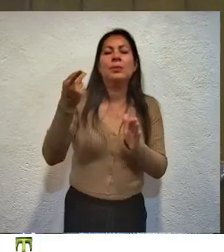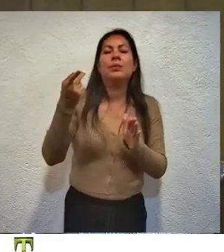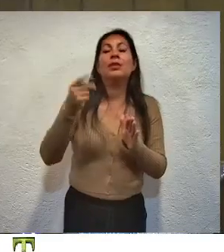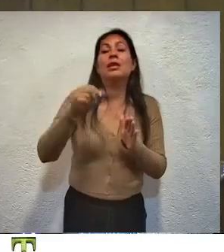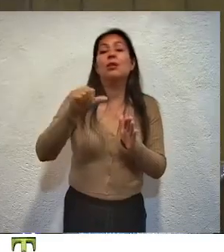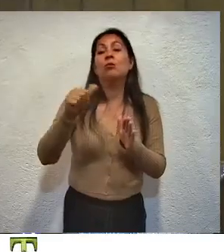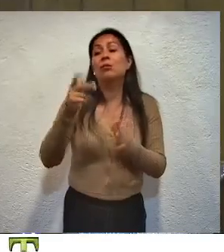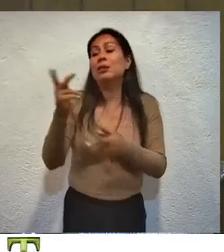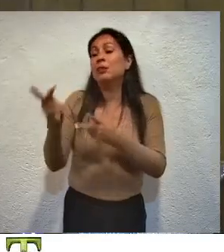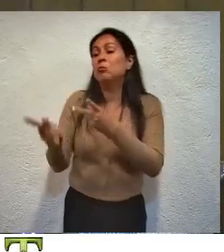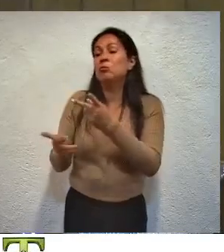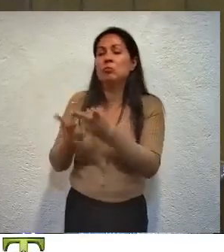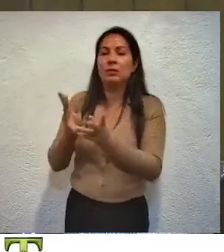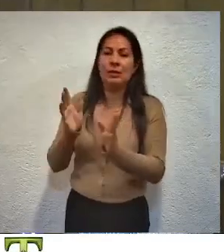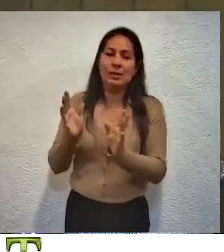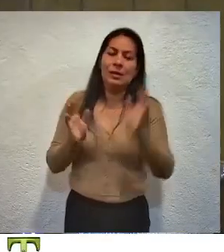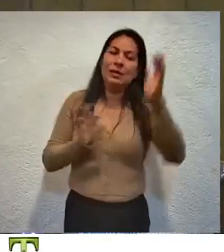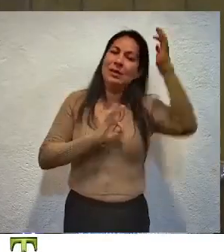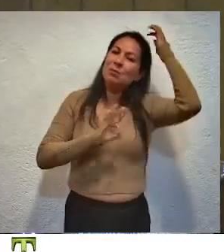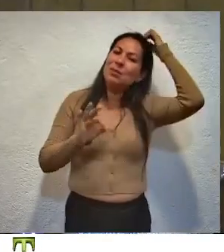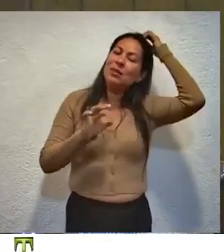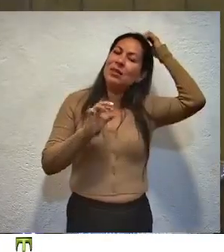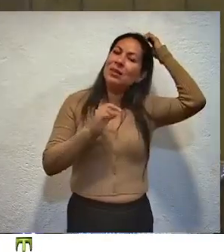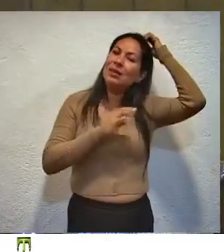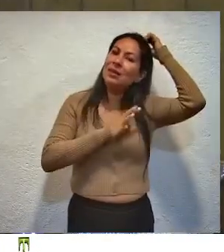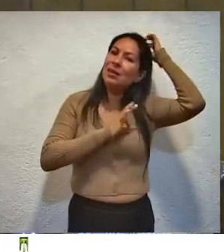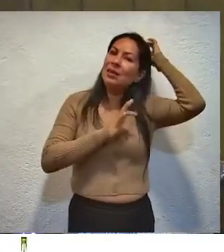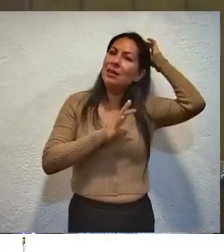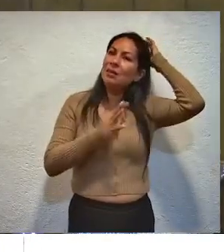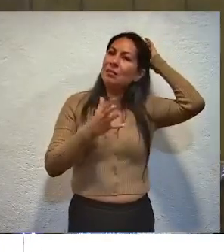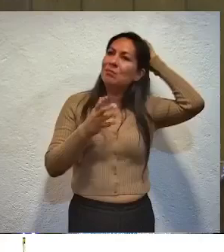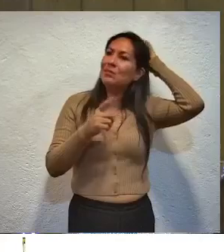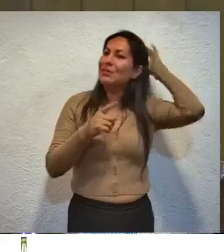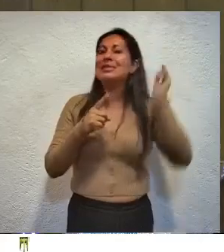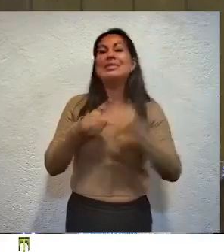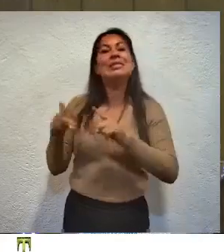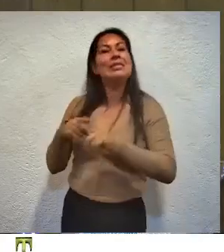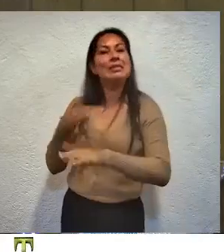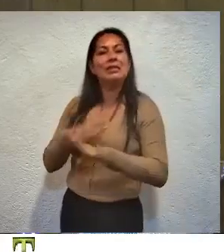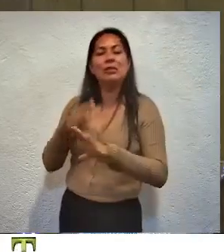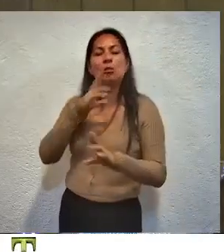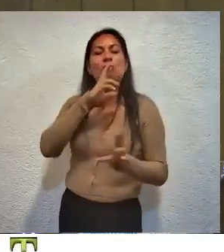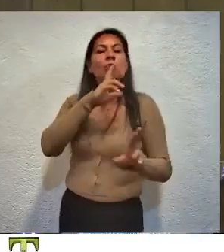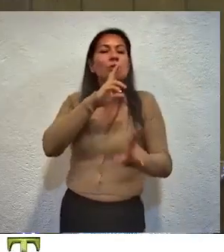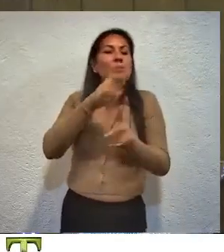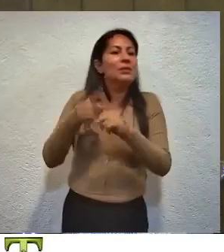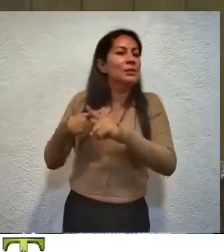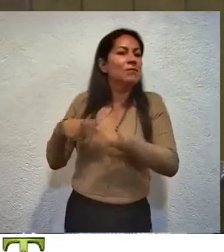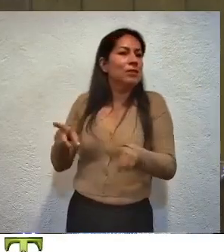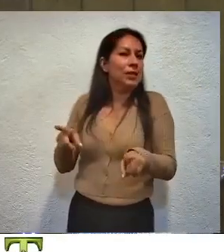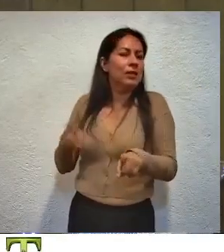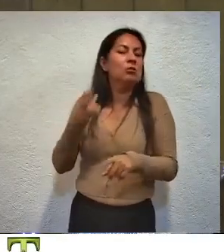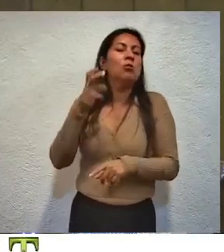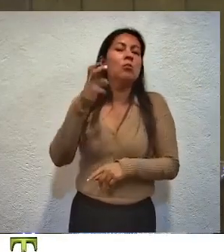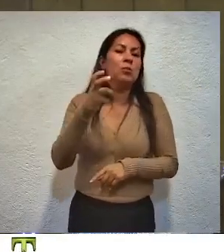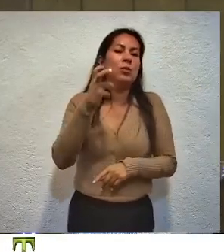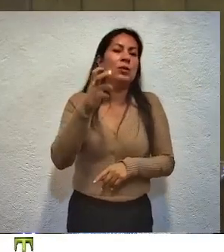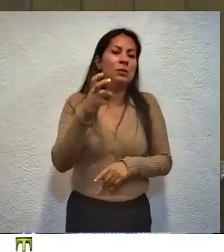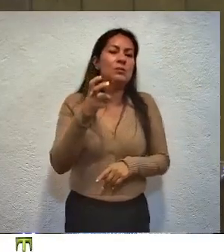de otra consulta que puede tener escenarios diferentes o resultados diferentes. Por eso es